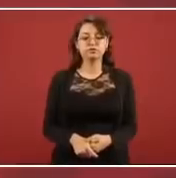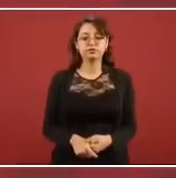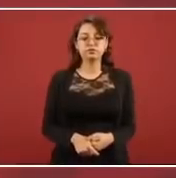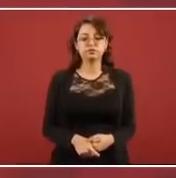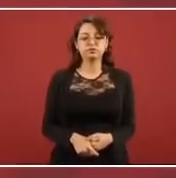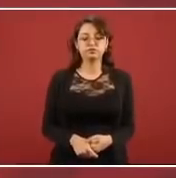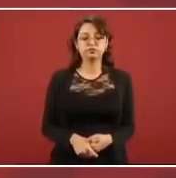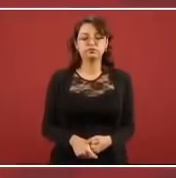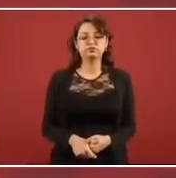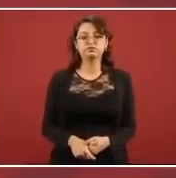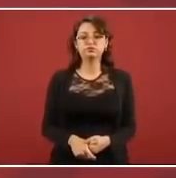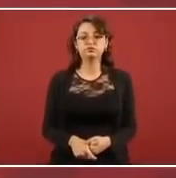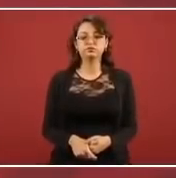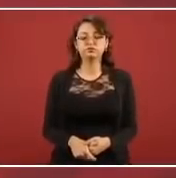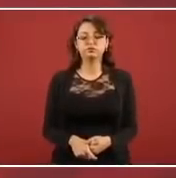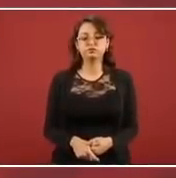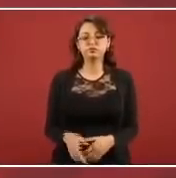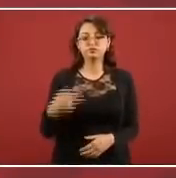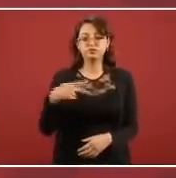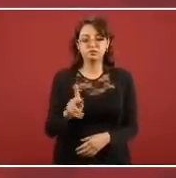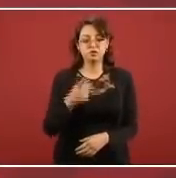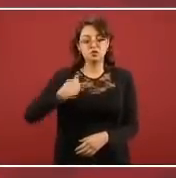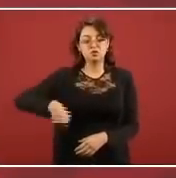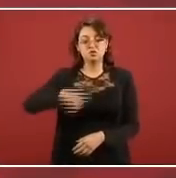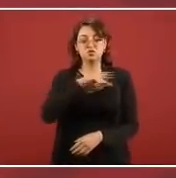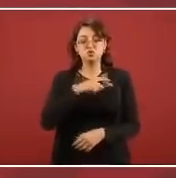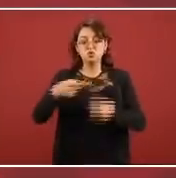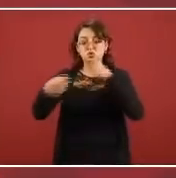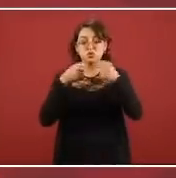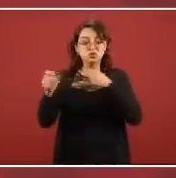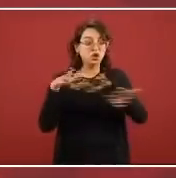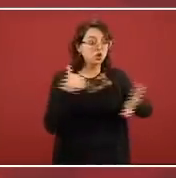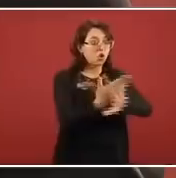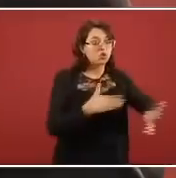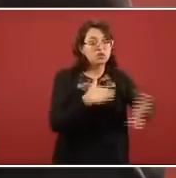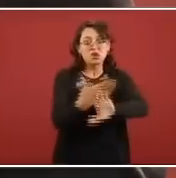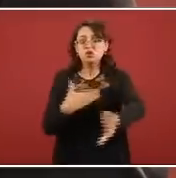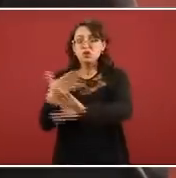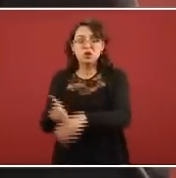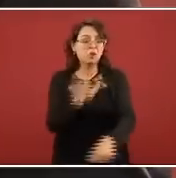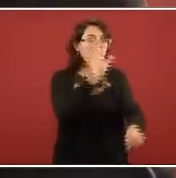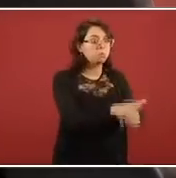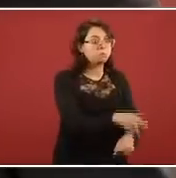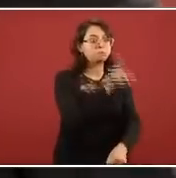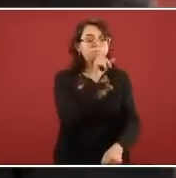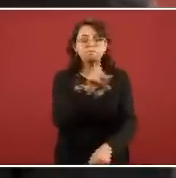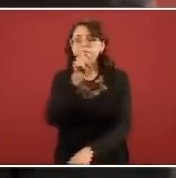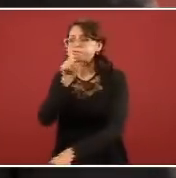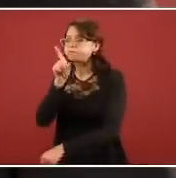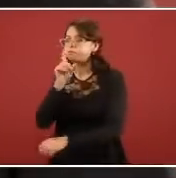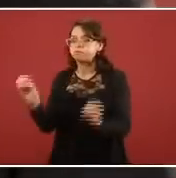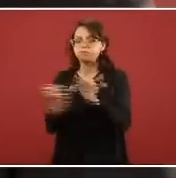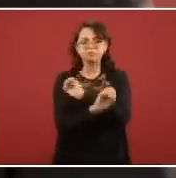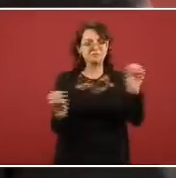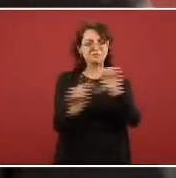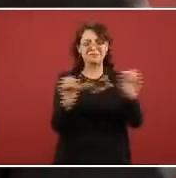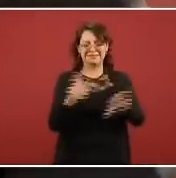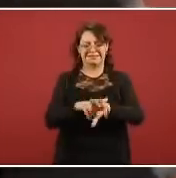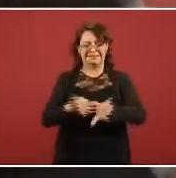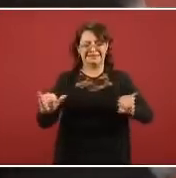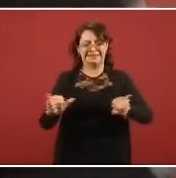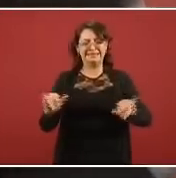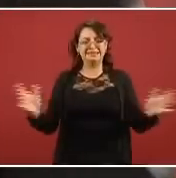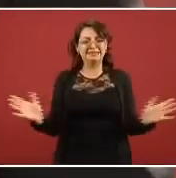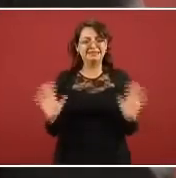no hemos censurado a nadie, ni lo vamos a hacer. Presidente, por no ser pero, censurado. Pero déjame